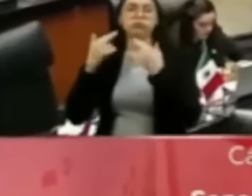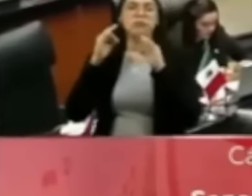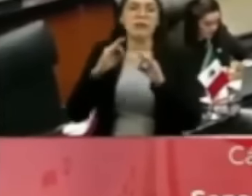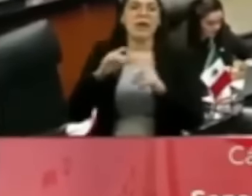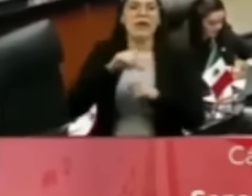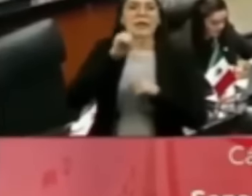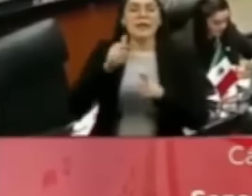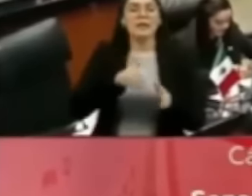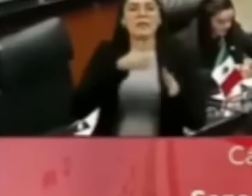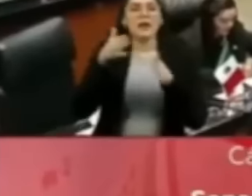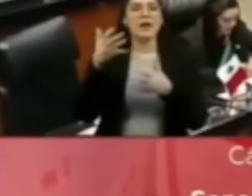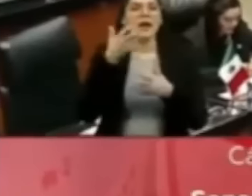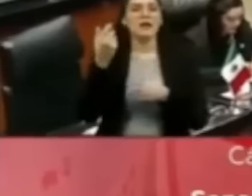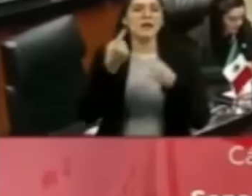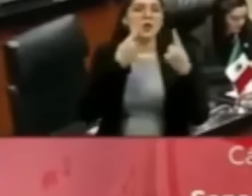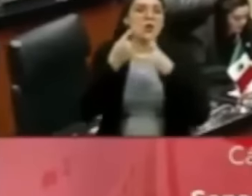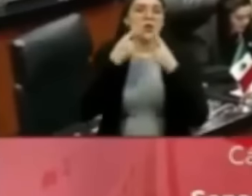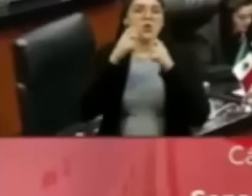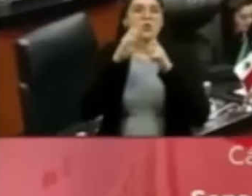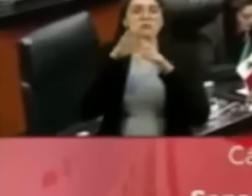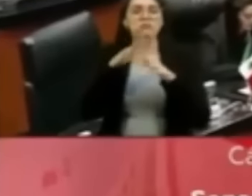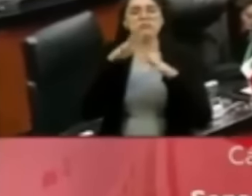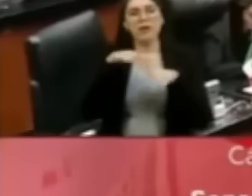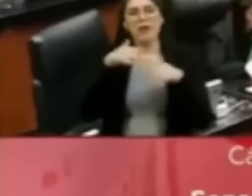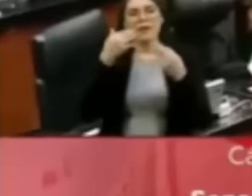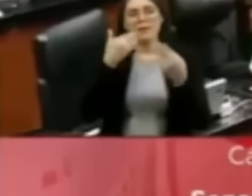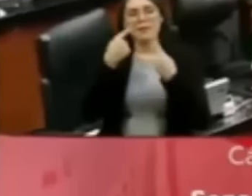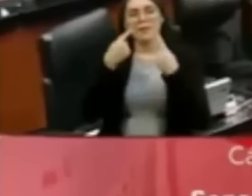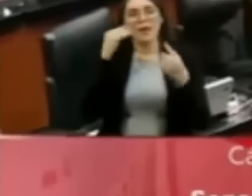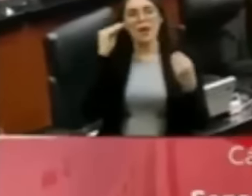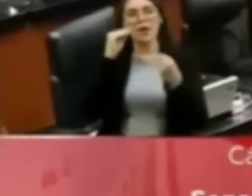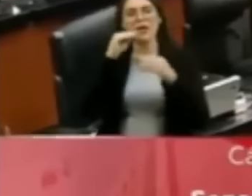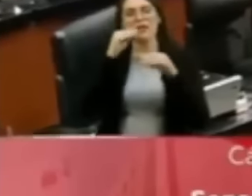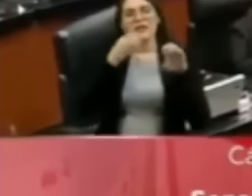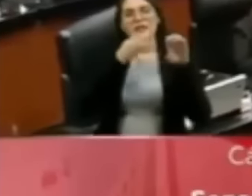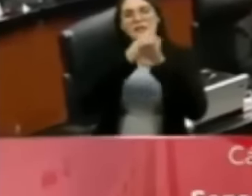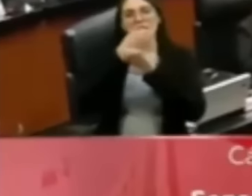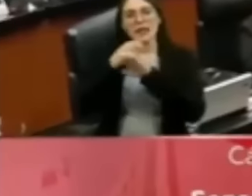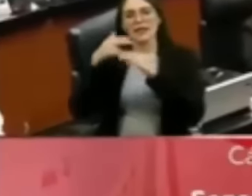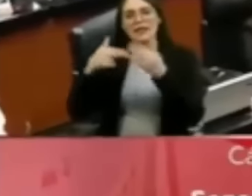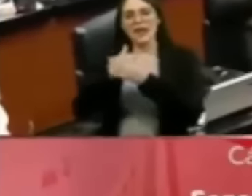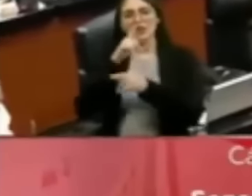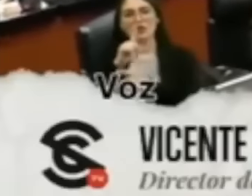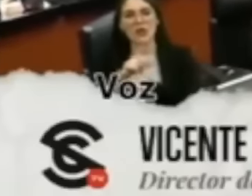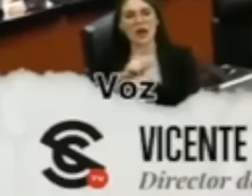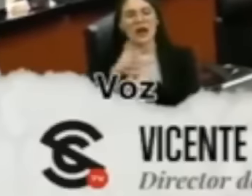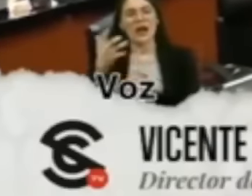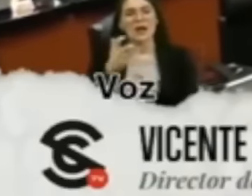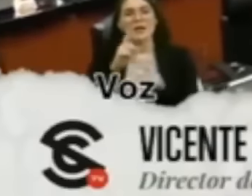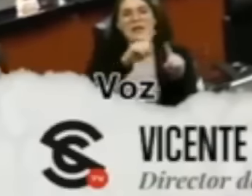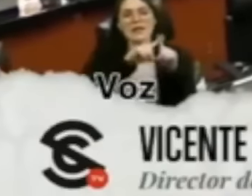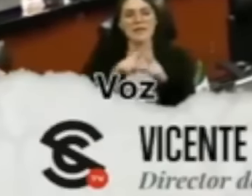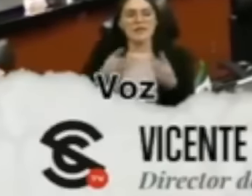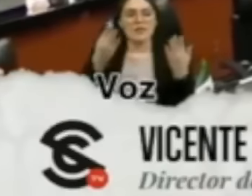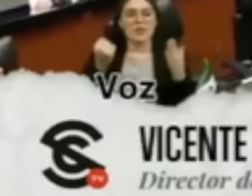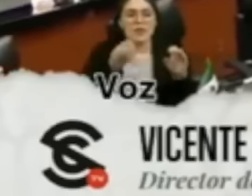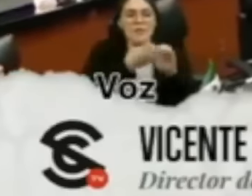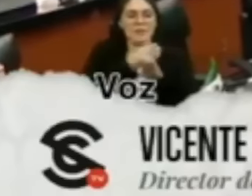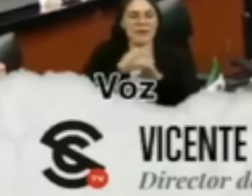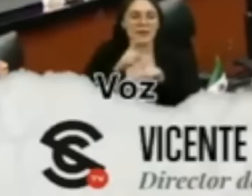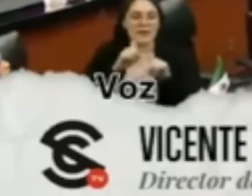este sistema que tenemos, mantendremos las imágenes, las